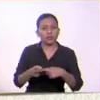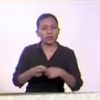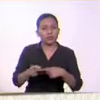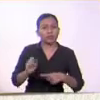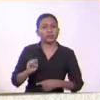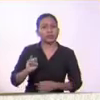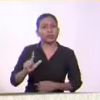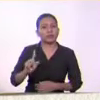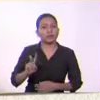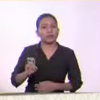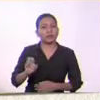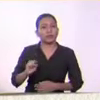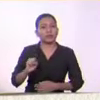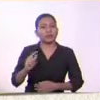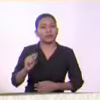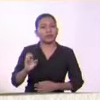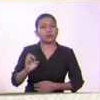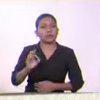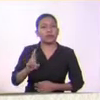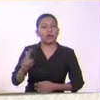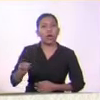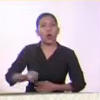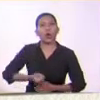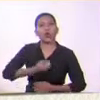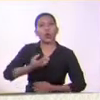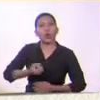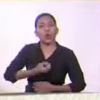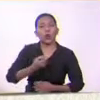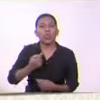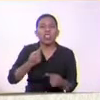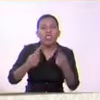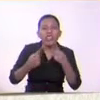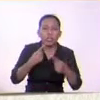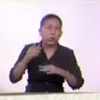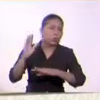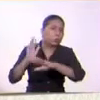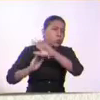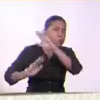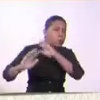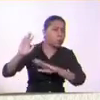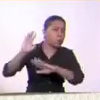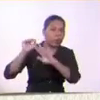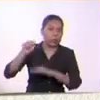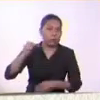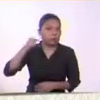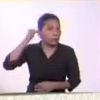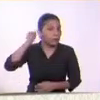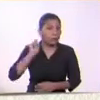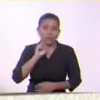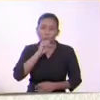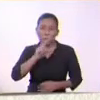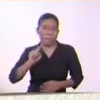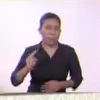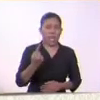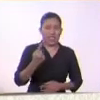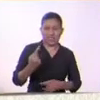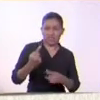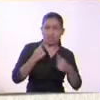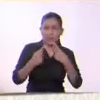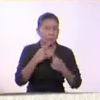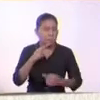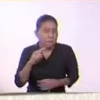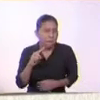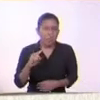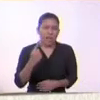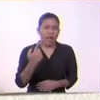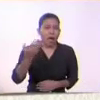Sylvester, autor del libro Las grandes entrevistas de la historia, La primera entrevista de la historia se verificó en